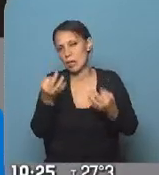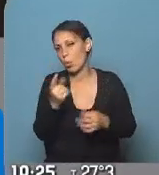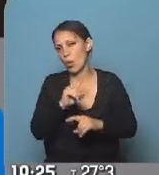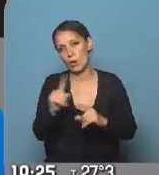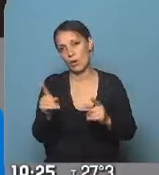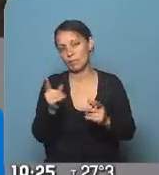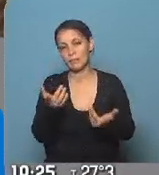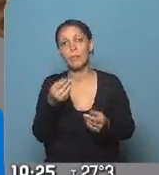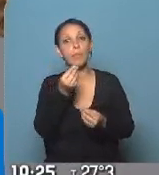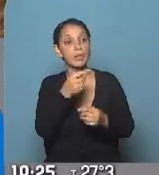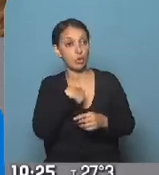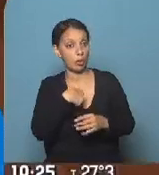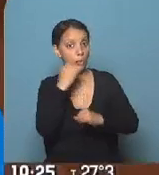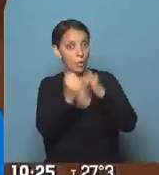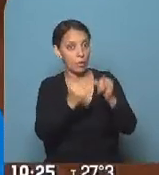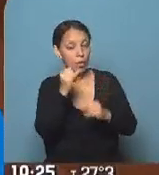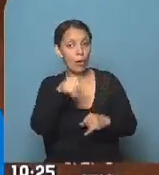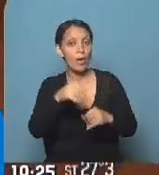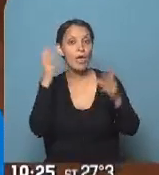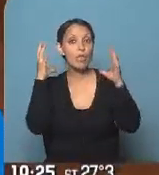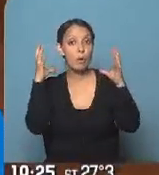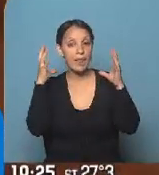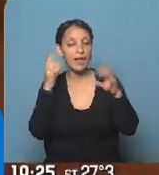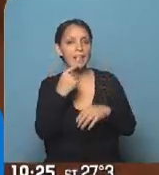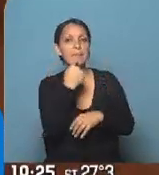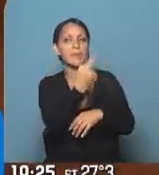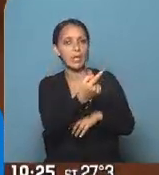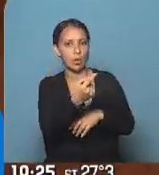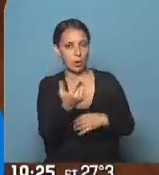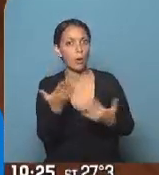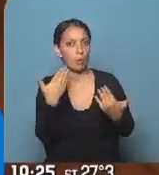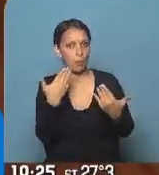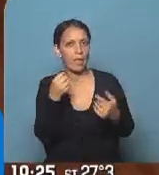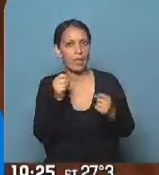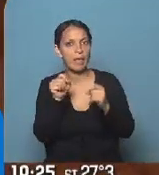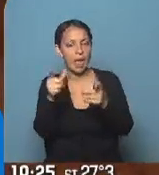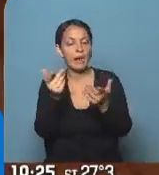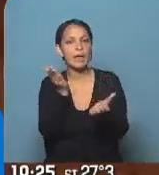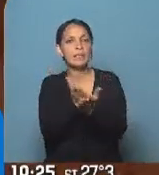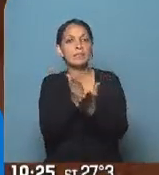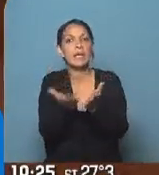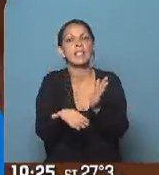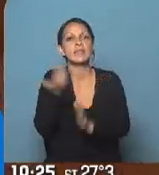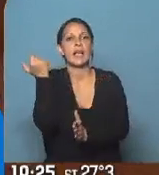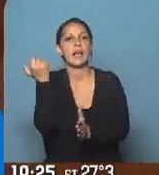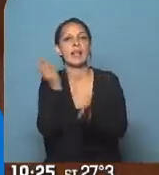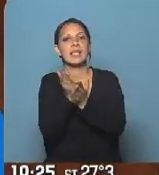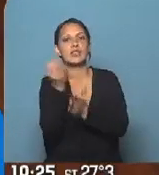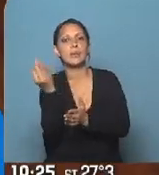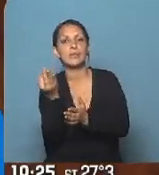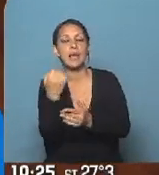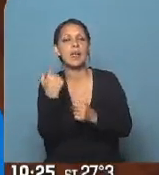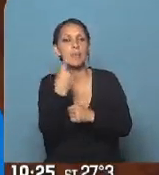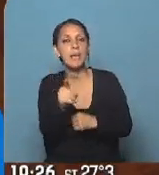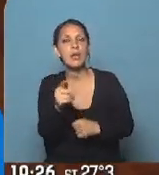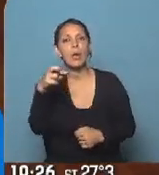que hoy le comento, Eduardo Duhalde dijo que está todo como para dar el desafuero a la expresidenta, pero Pichetto ya adelantó que el PJ